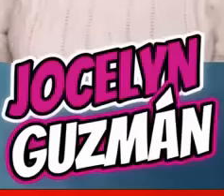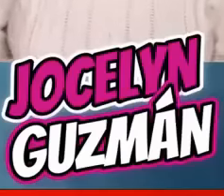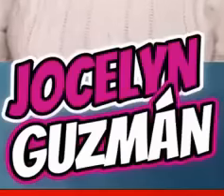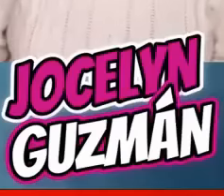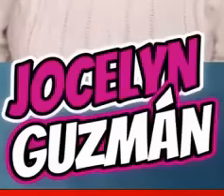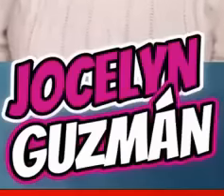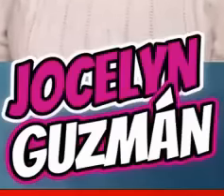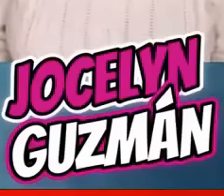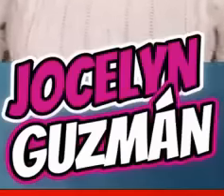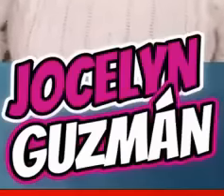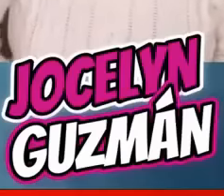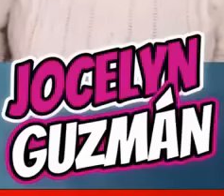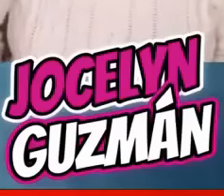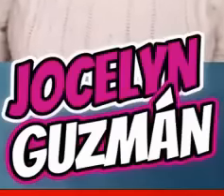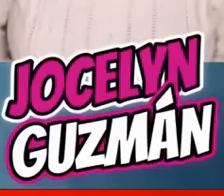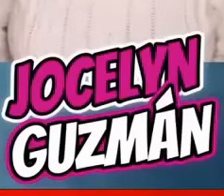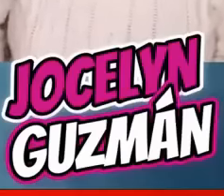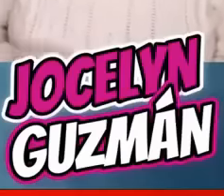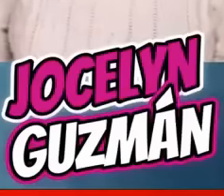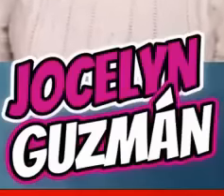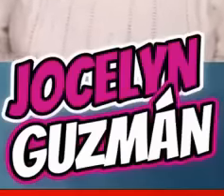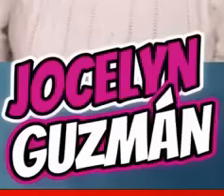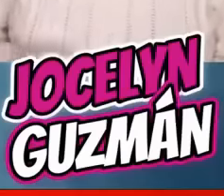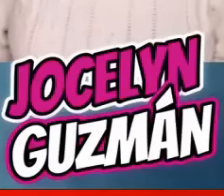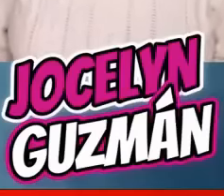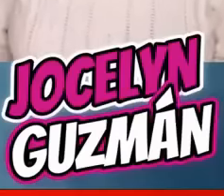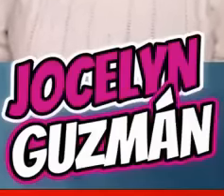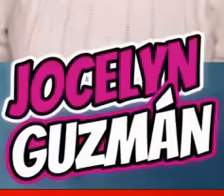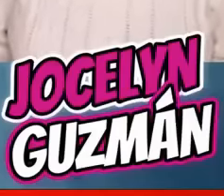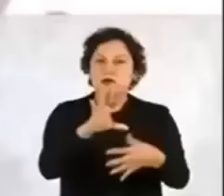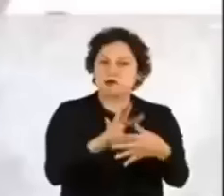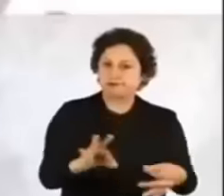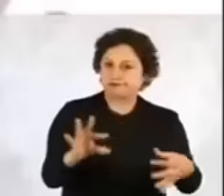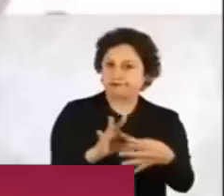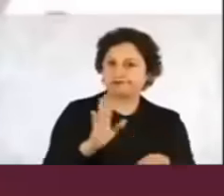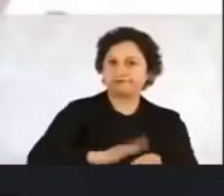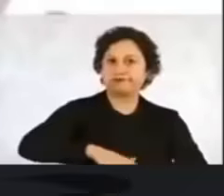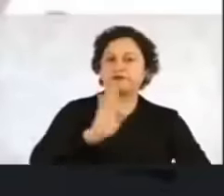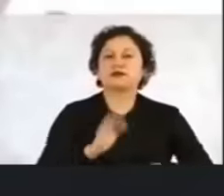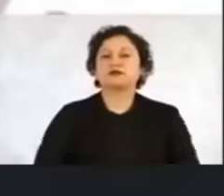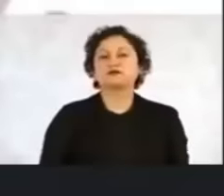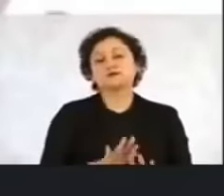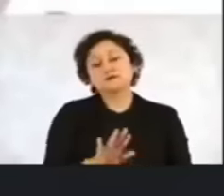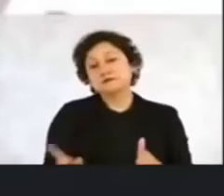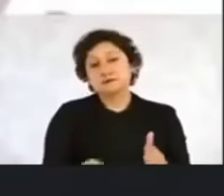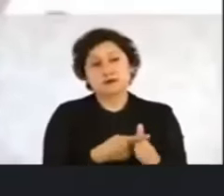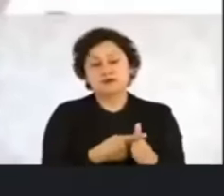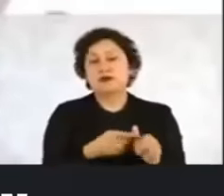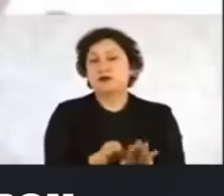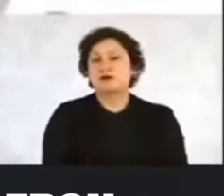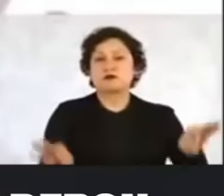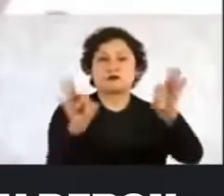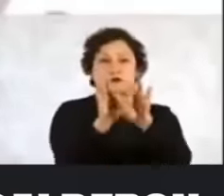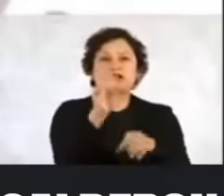los grupos delictivos, pero que sí trabajará para que haya una extinción de estos. Lo primero que es muy importante es, no va a regresar